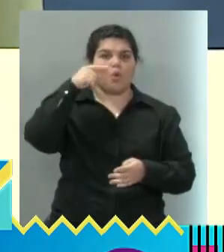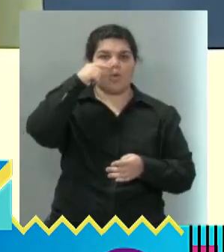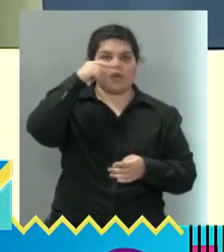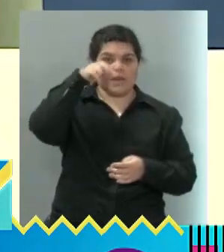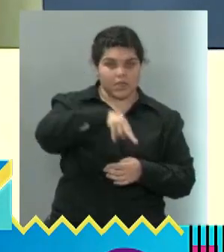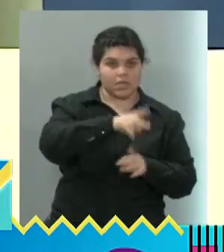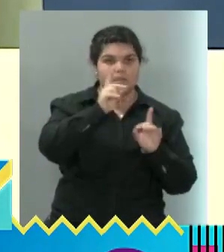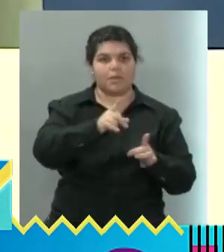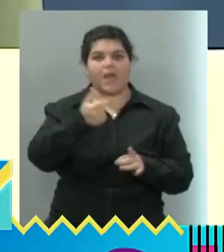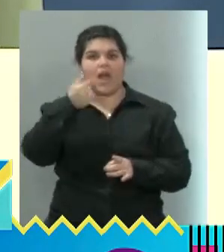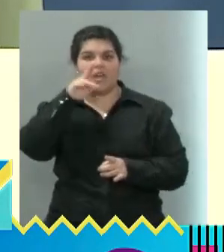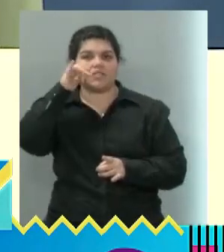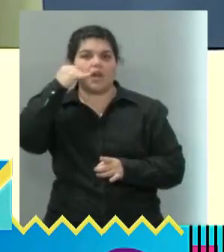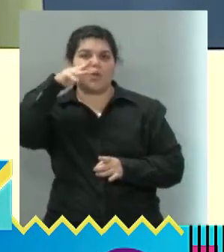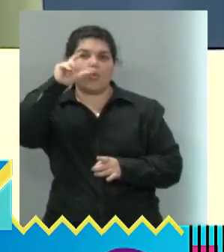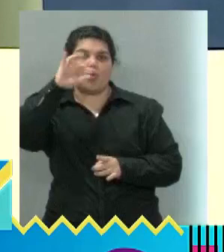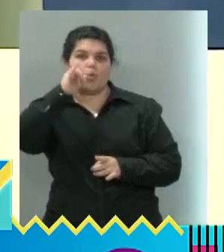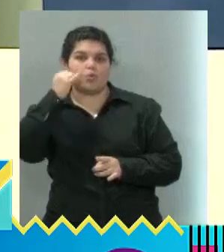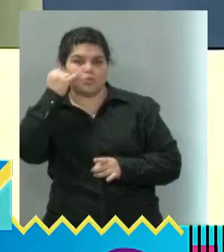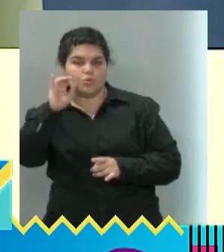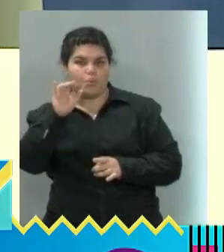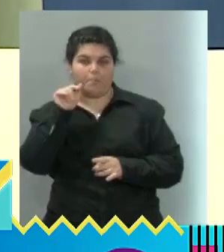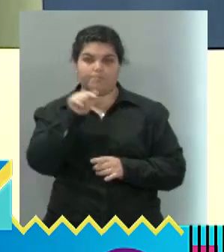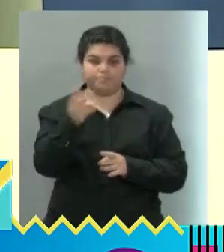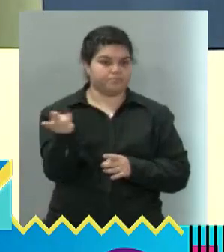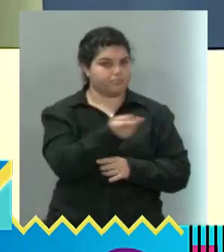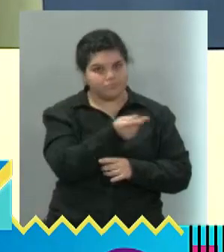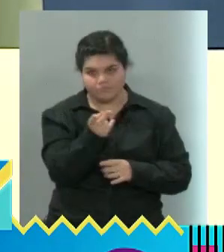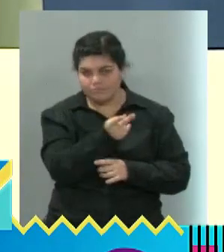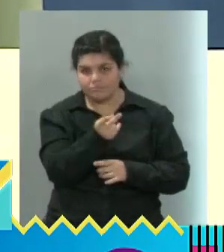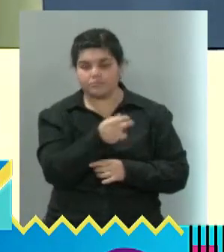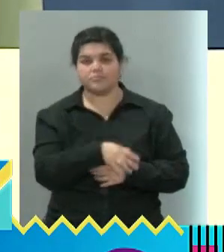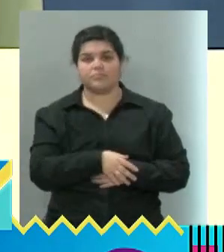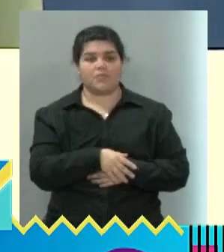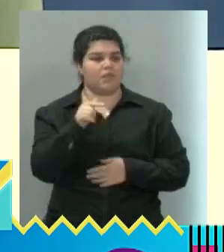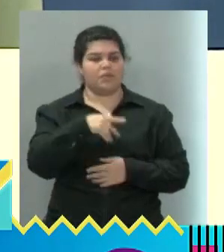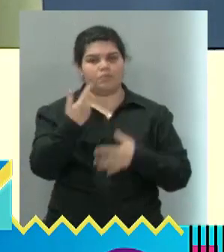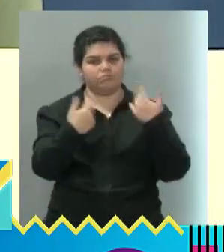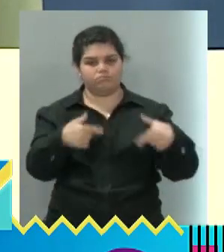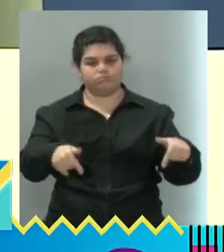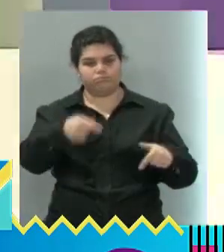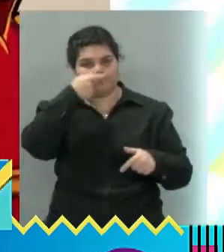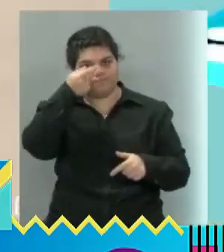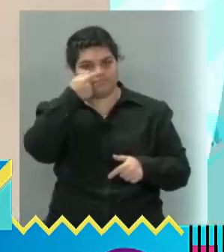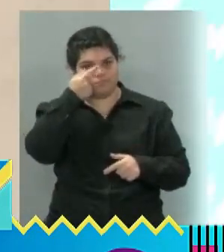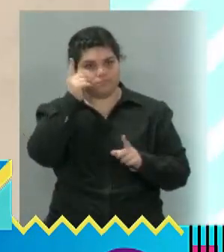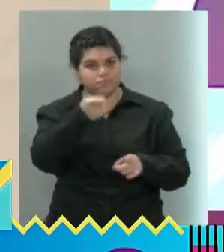de Ayacucho. Es decir, ahí se van a producir una serie de cuestiones muy interesantes. No nos olvidemos